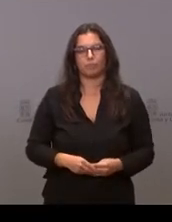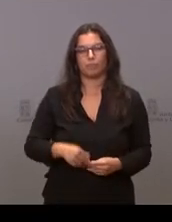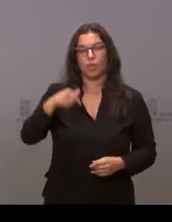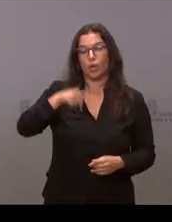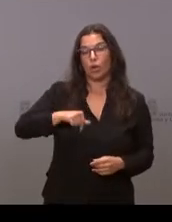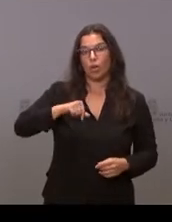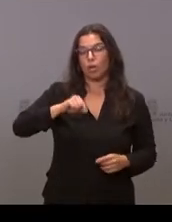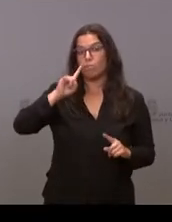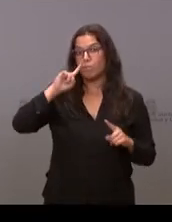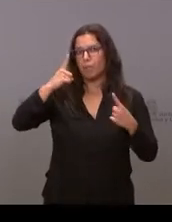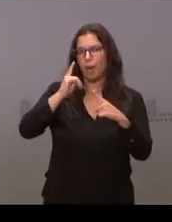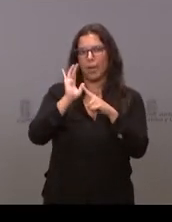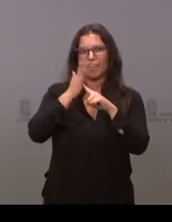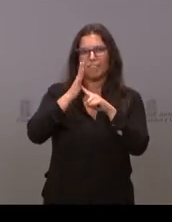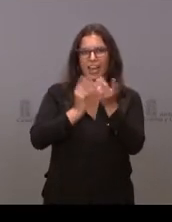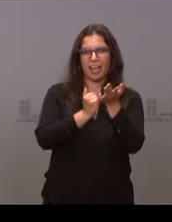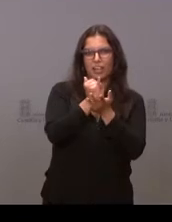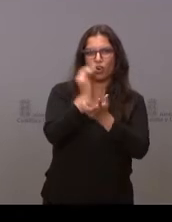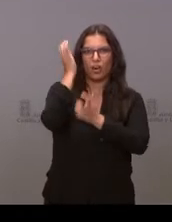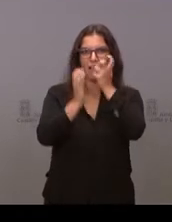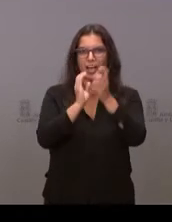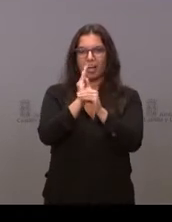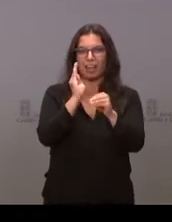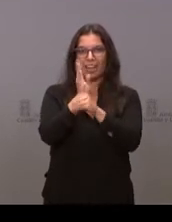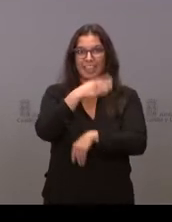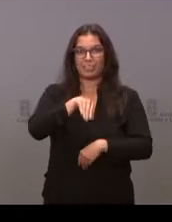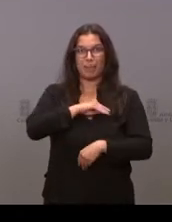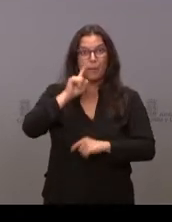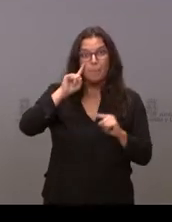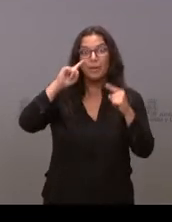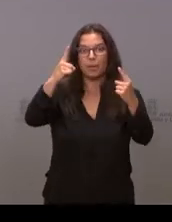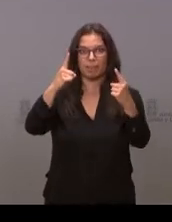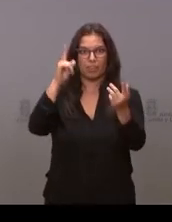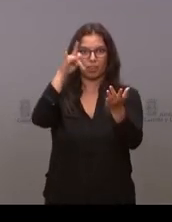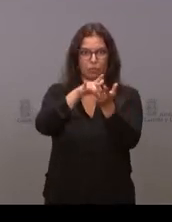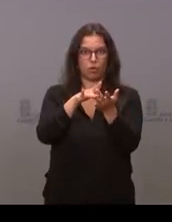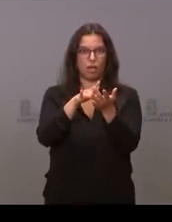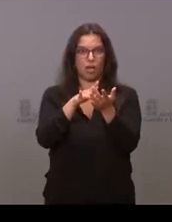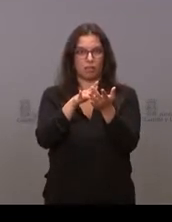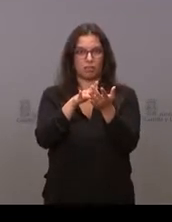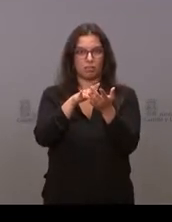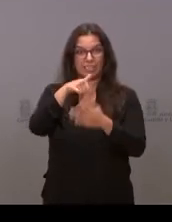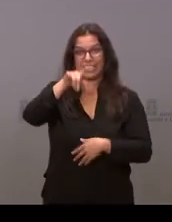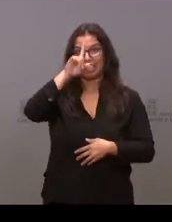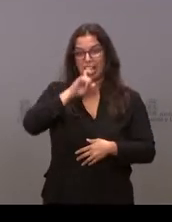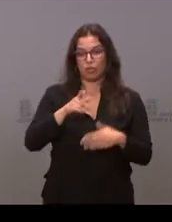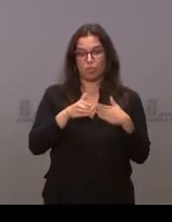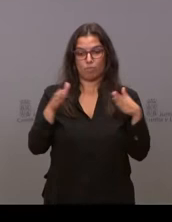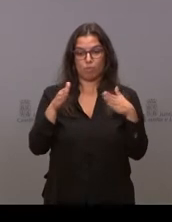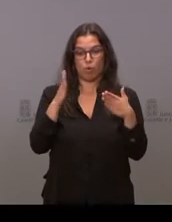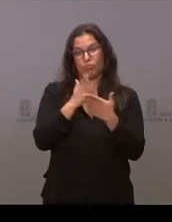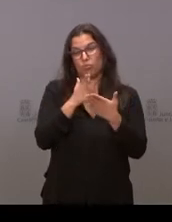feria agrícola y ganadera de España que en este inicio del año agrícola se